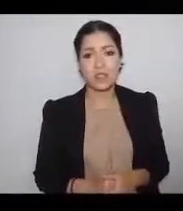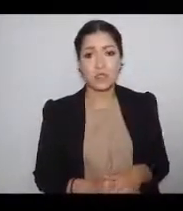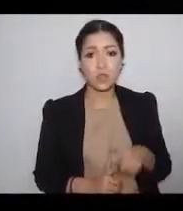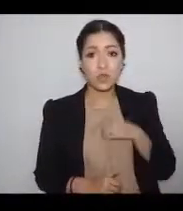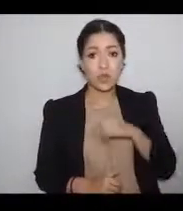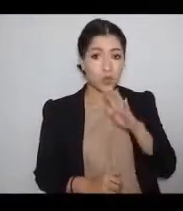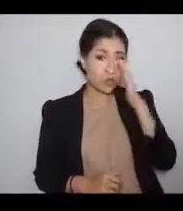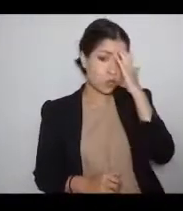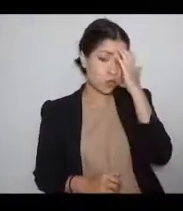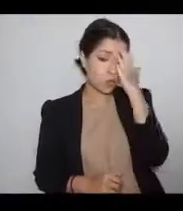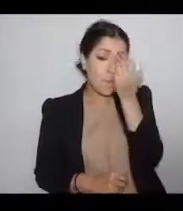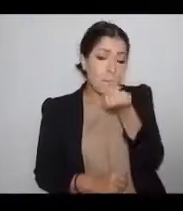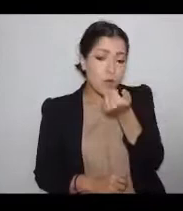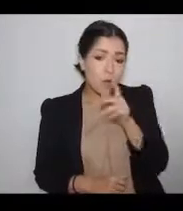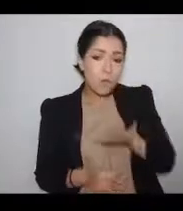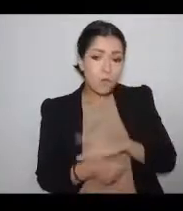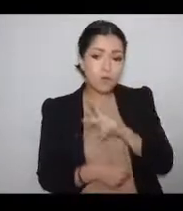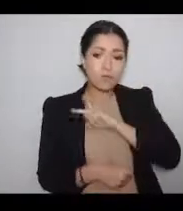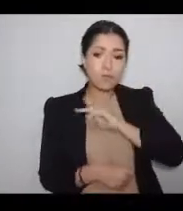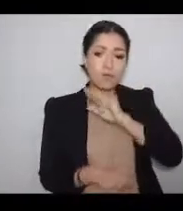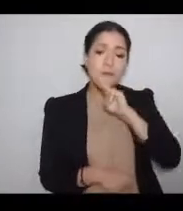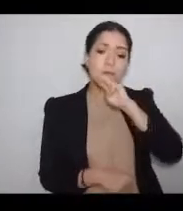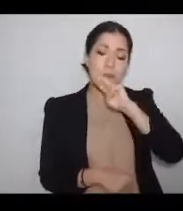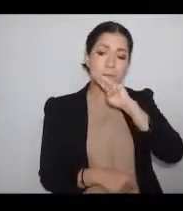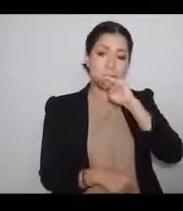Apenas la conocí, murió muy joven.